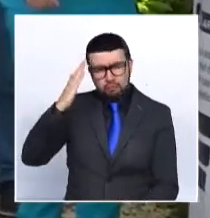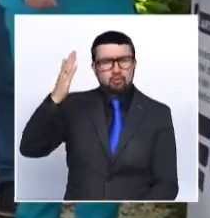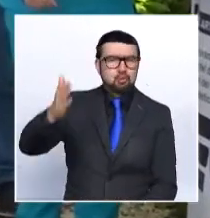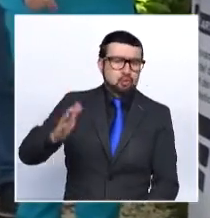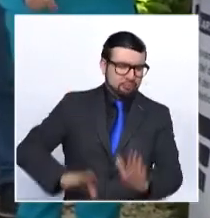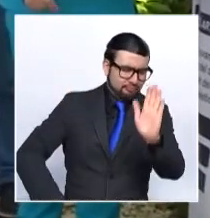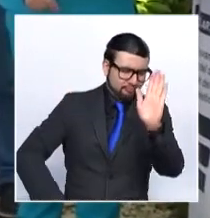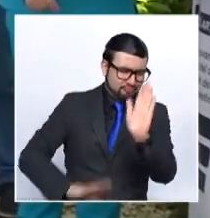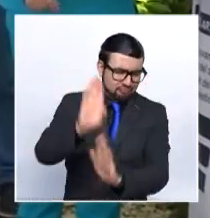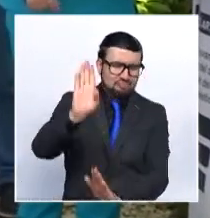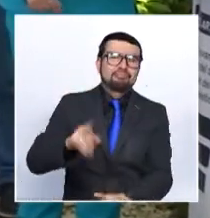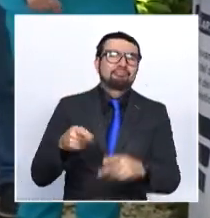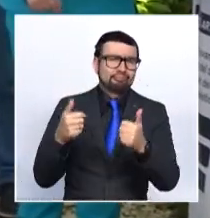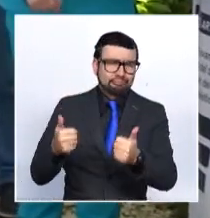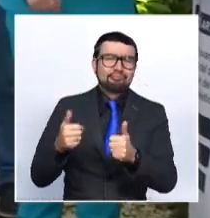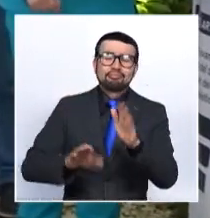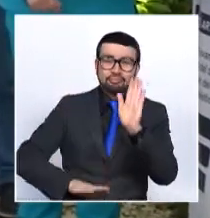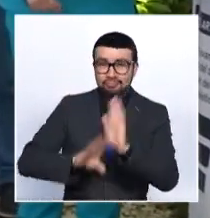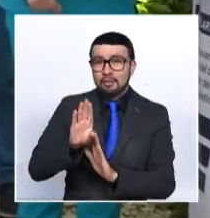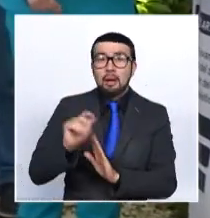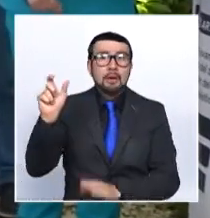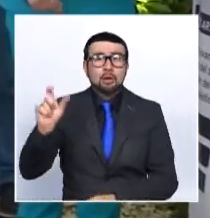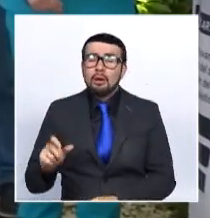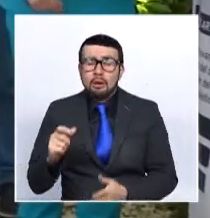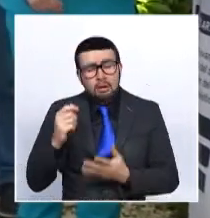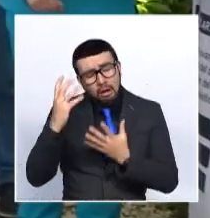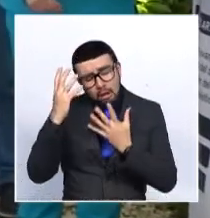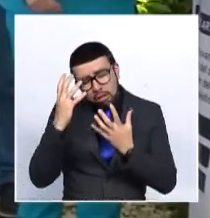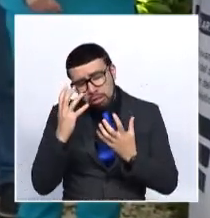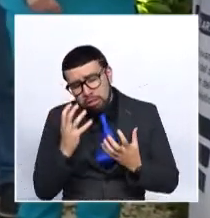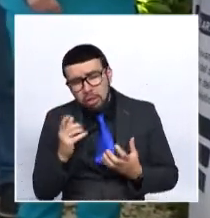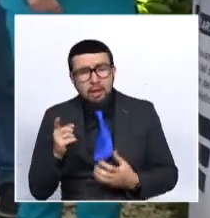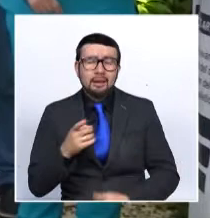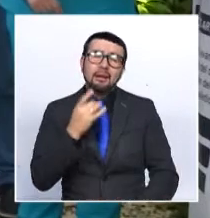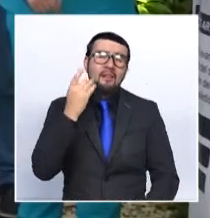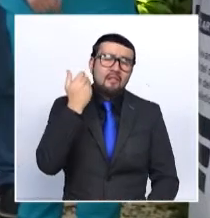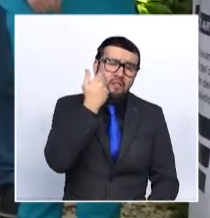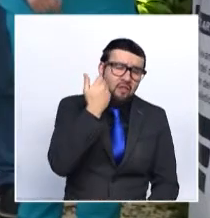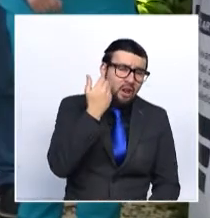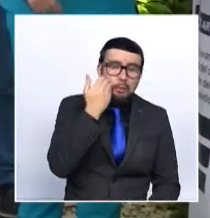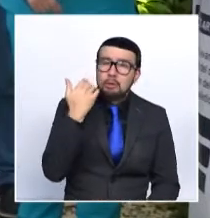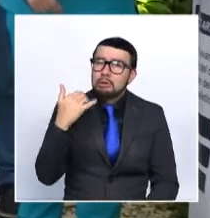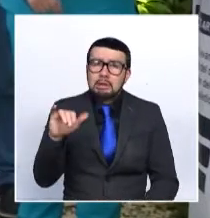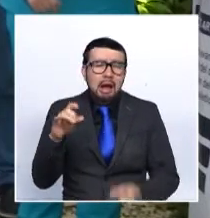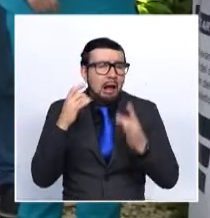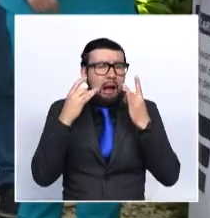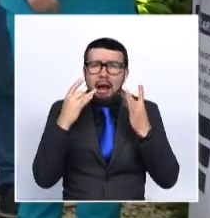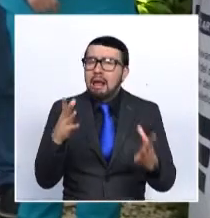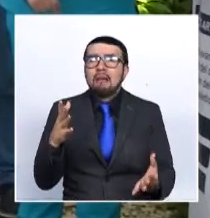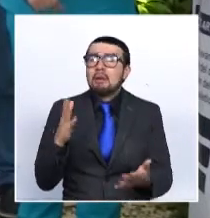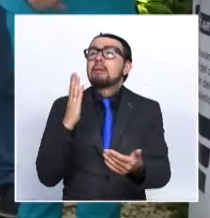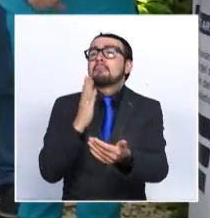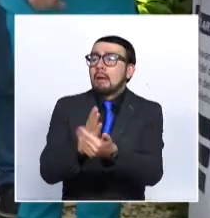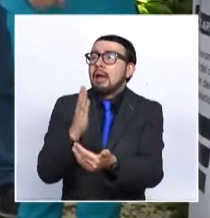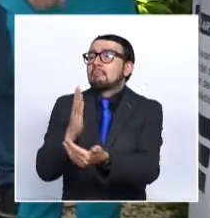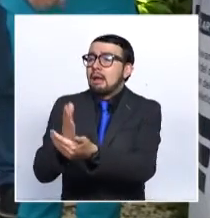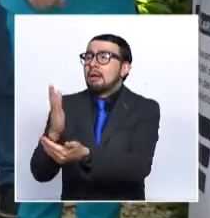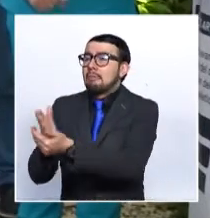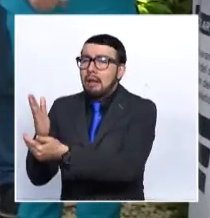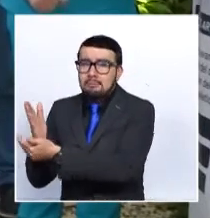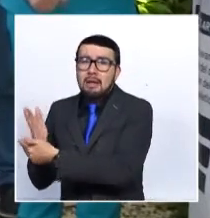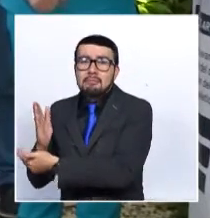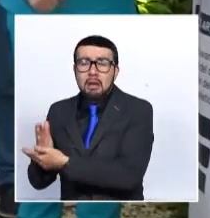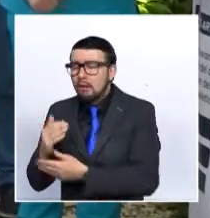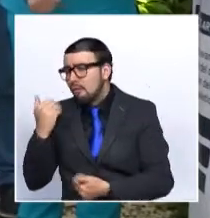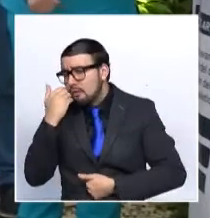totalmente diferente a cuando la persona llega, como decía Eduardo ahora, después de haberse hecho muchas cosas, de haberse automedicado,